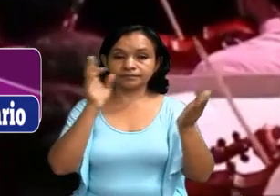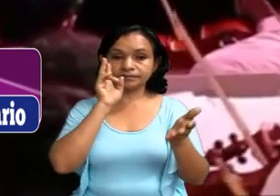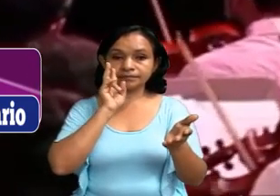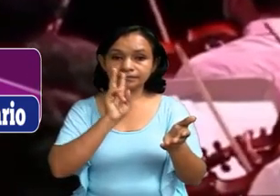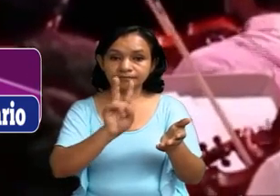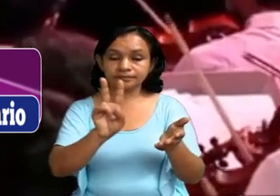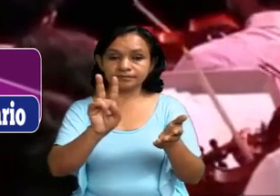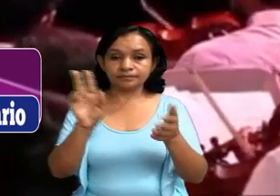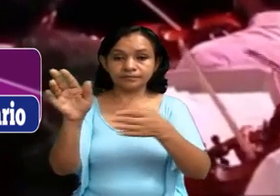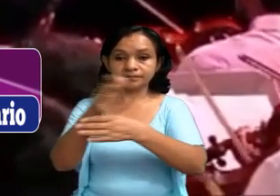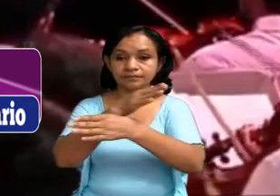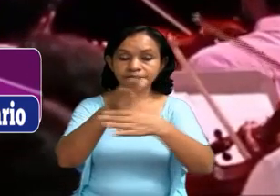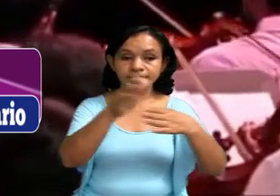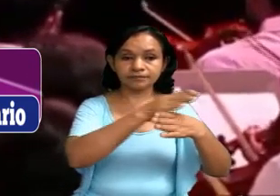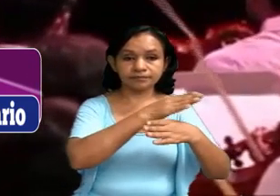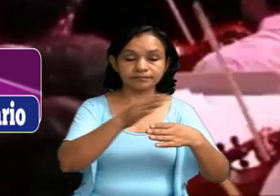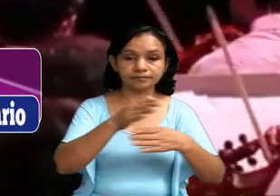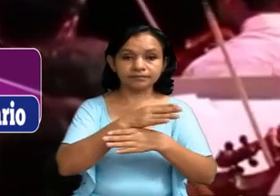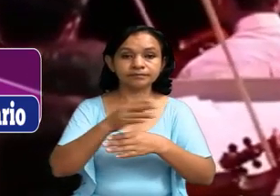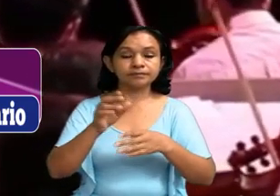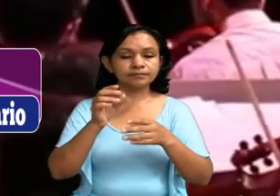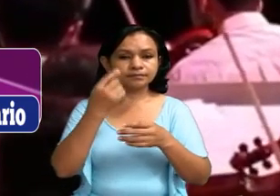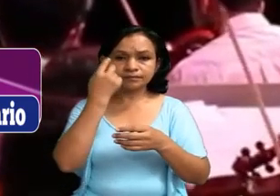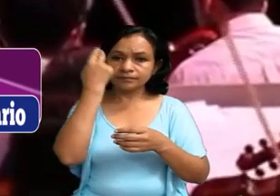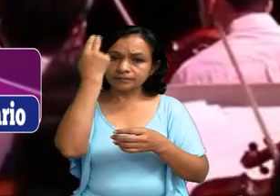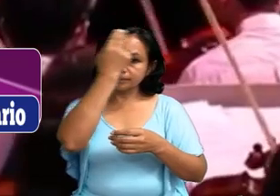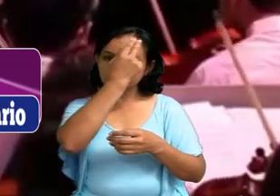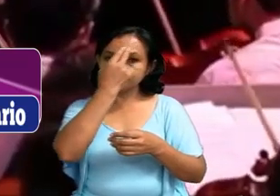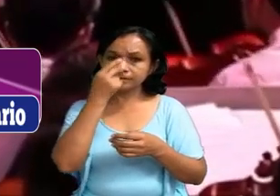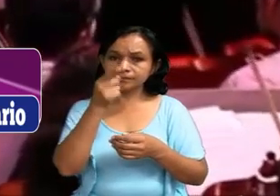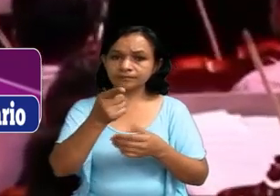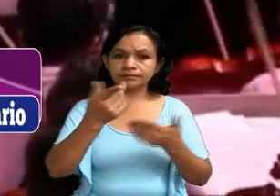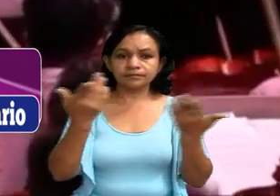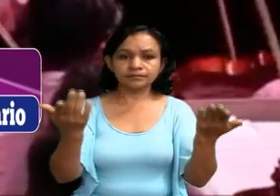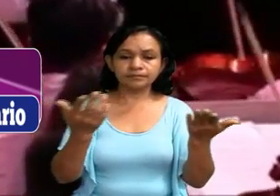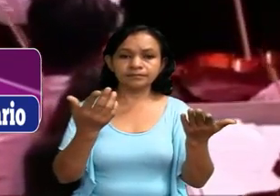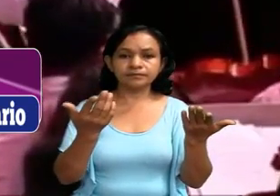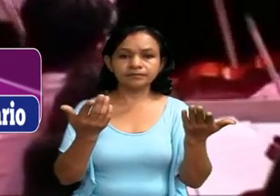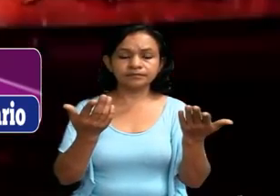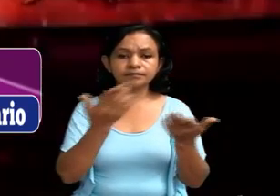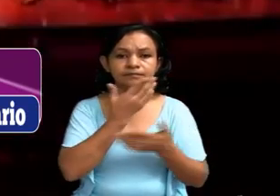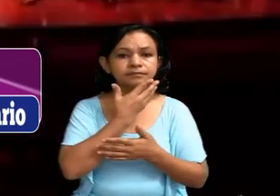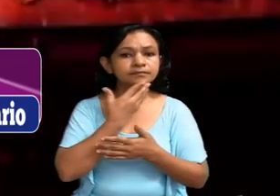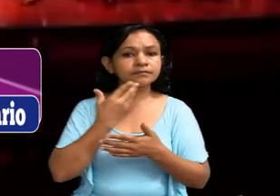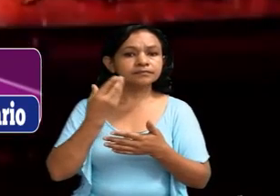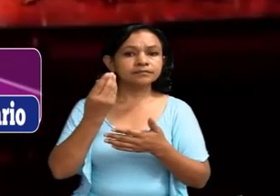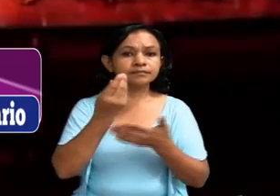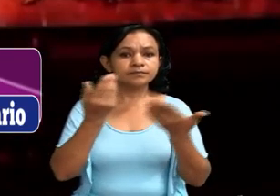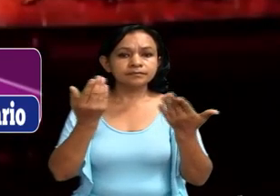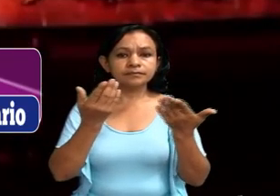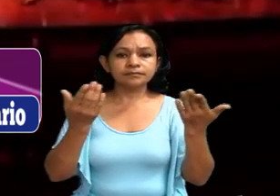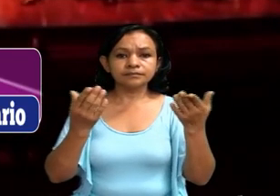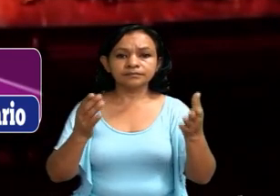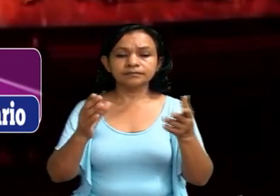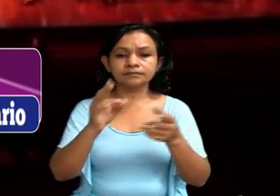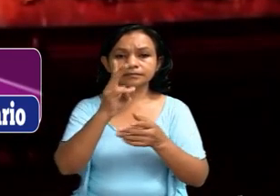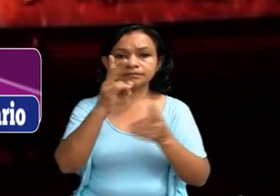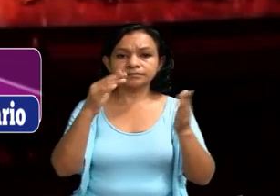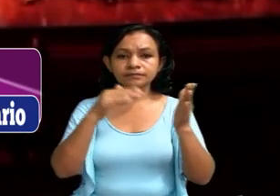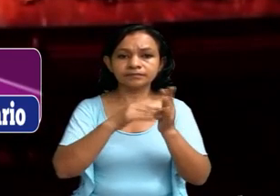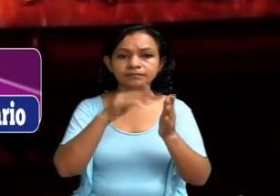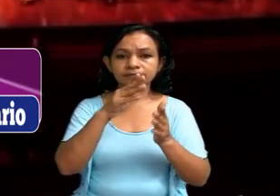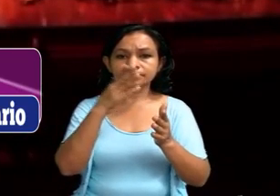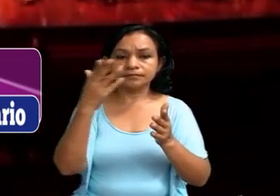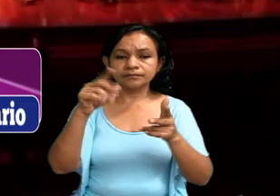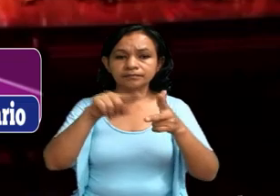dentro de las localidades. A partir de esto le pregunto, y volviendo pues un poco al tema, las orquestas juveniles y las proyecciones para el 2019, a